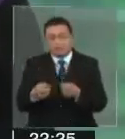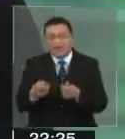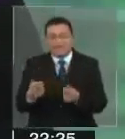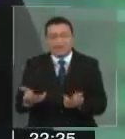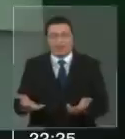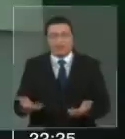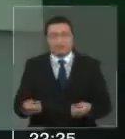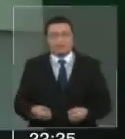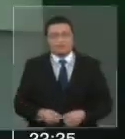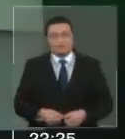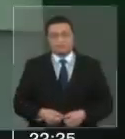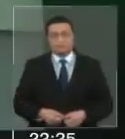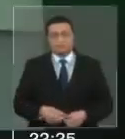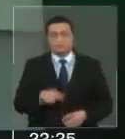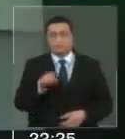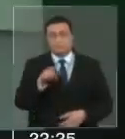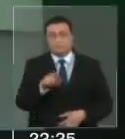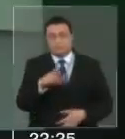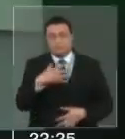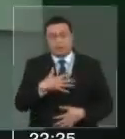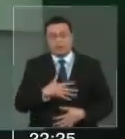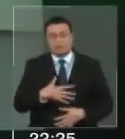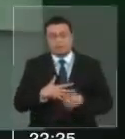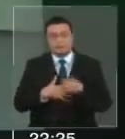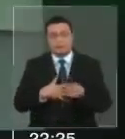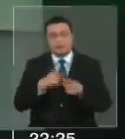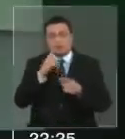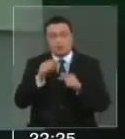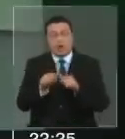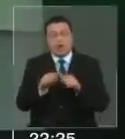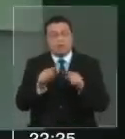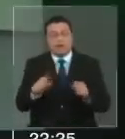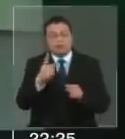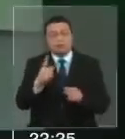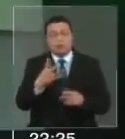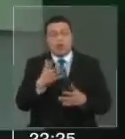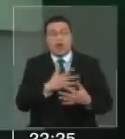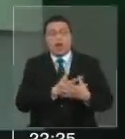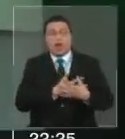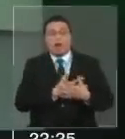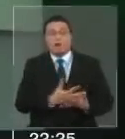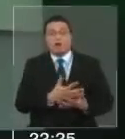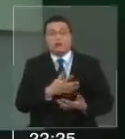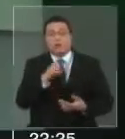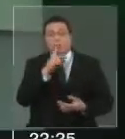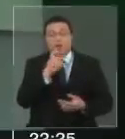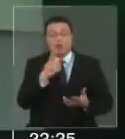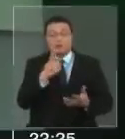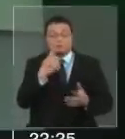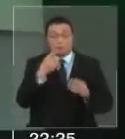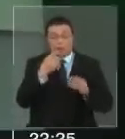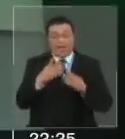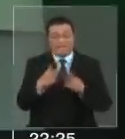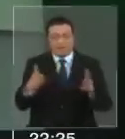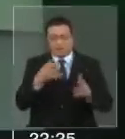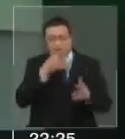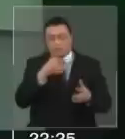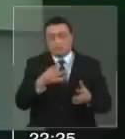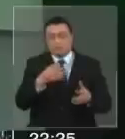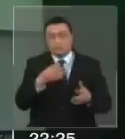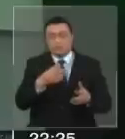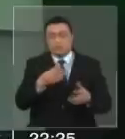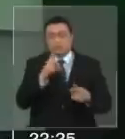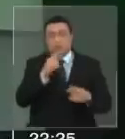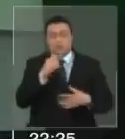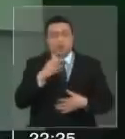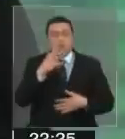no, esa sensación tengo yo en general, que no es además un amor así como, déjame decírtelo en forma súper abierta, no